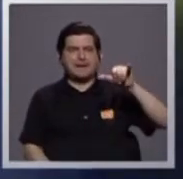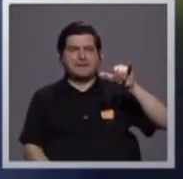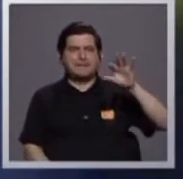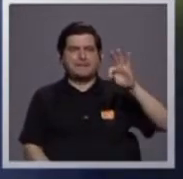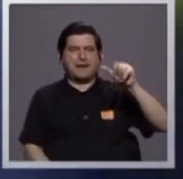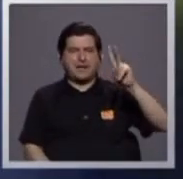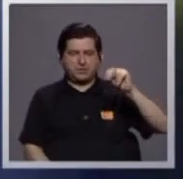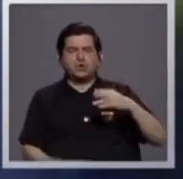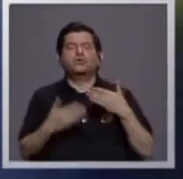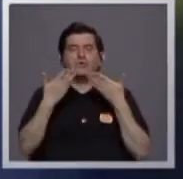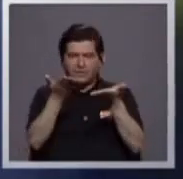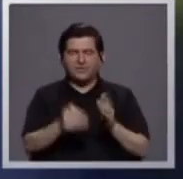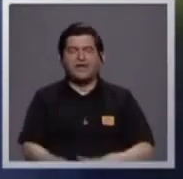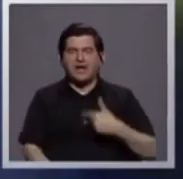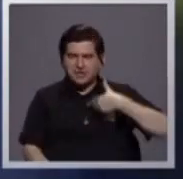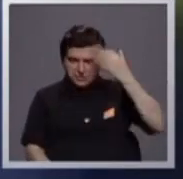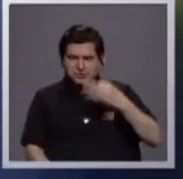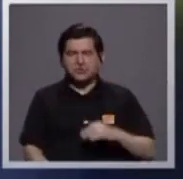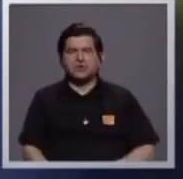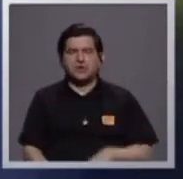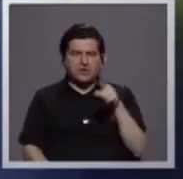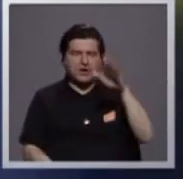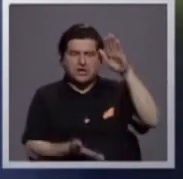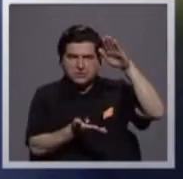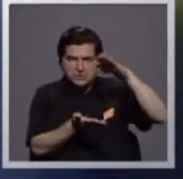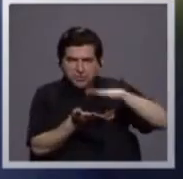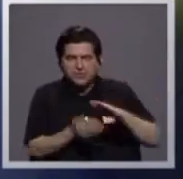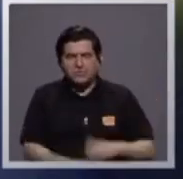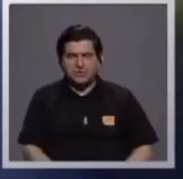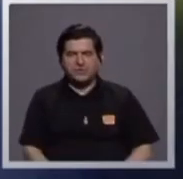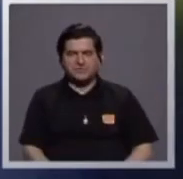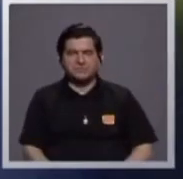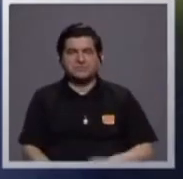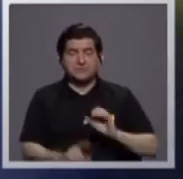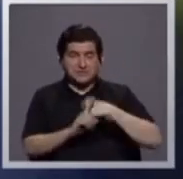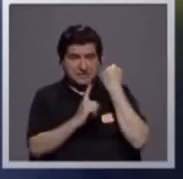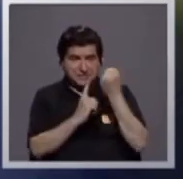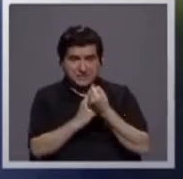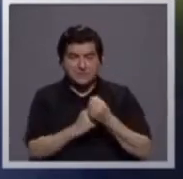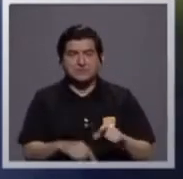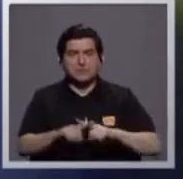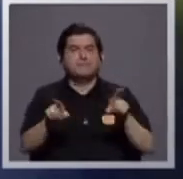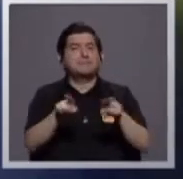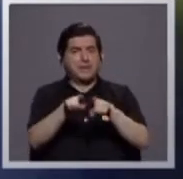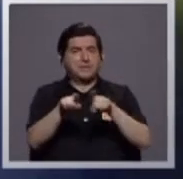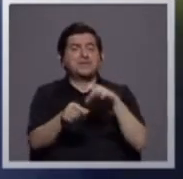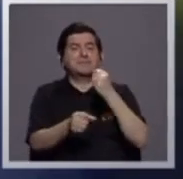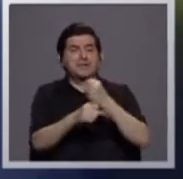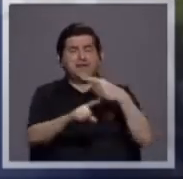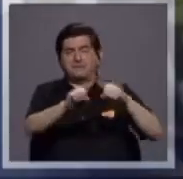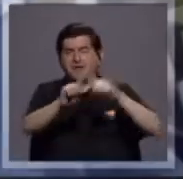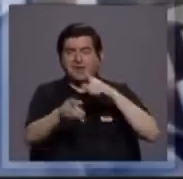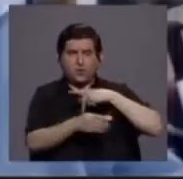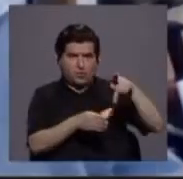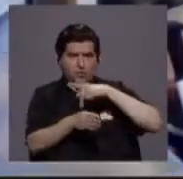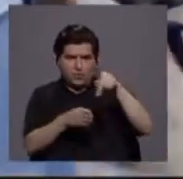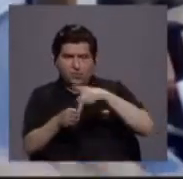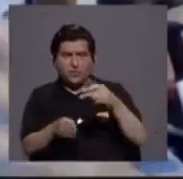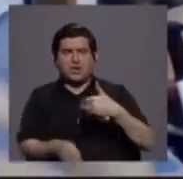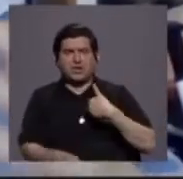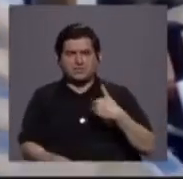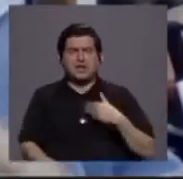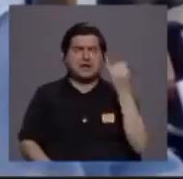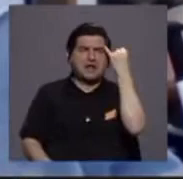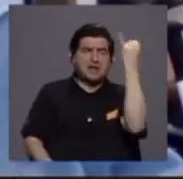eso va a reducir barreras a la entrada de los científicos sociales, aunque bueno, también está el trabajo interdisciplinario. Nosotros podemos tener